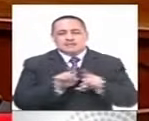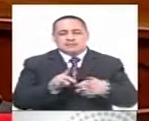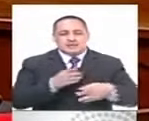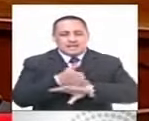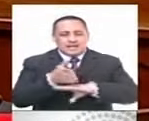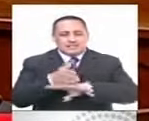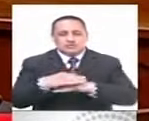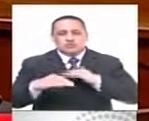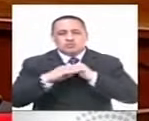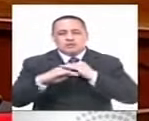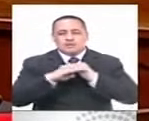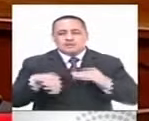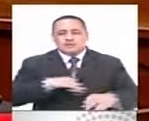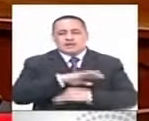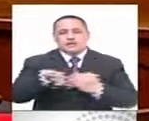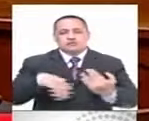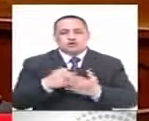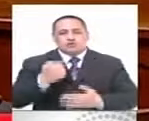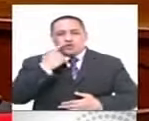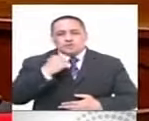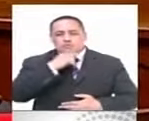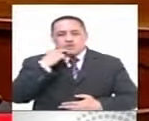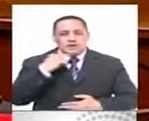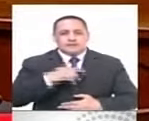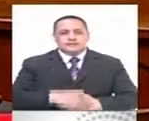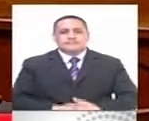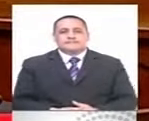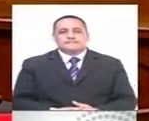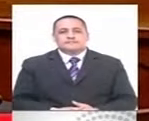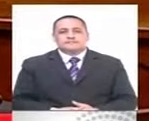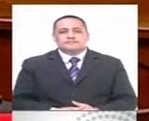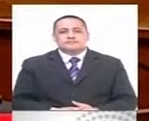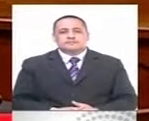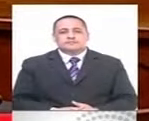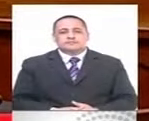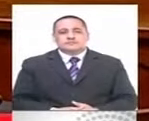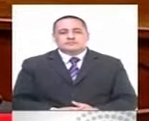acceso igualitario para todos y todas.